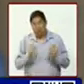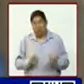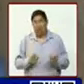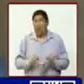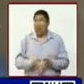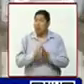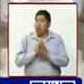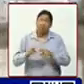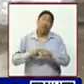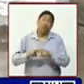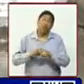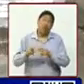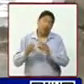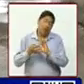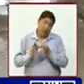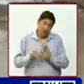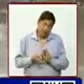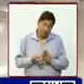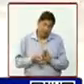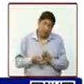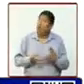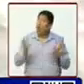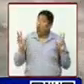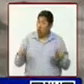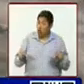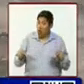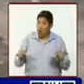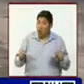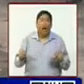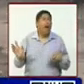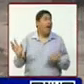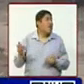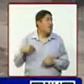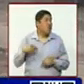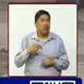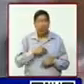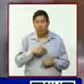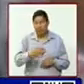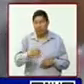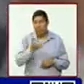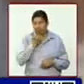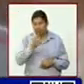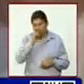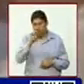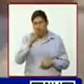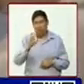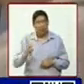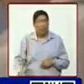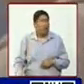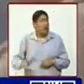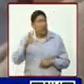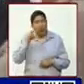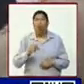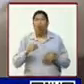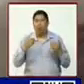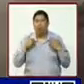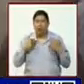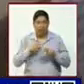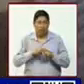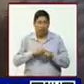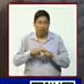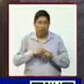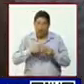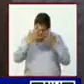los del tren que nos den una solución, caso contrario vamos a radicalizar las medidas. No va a circular el tren,